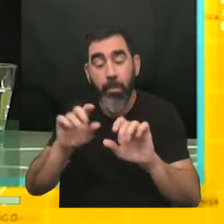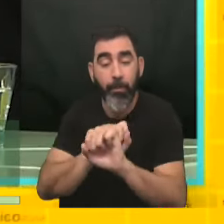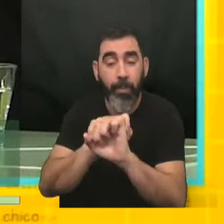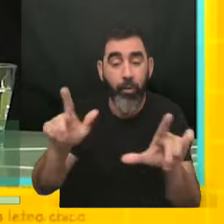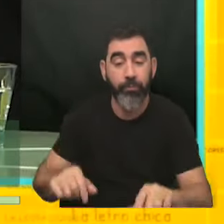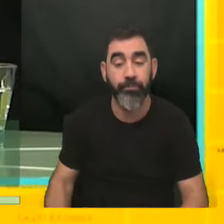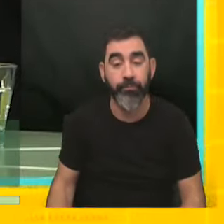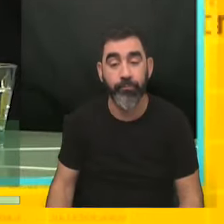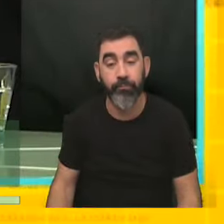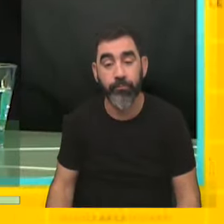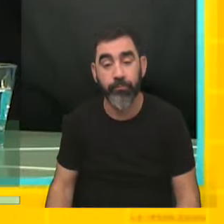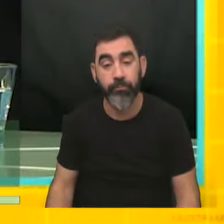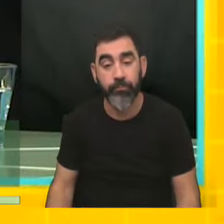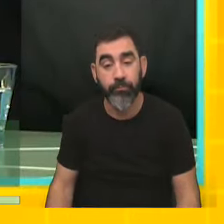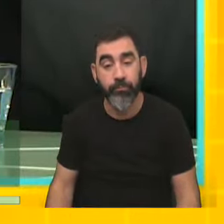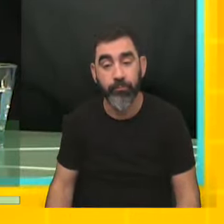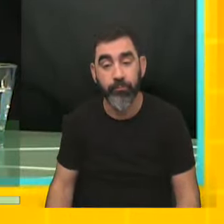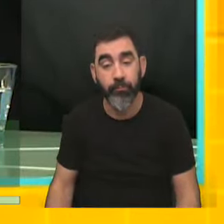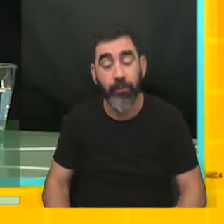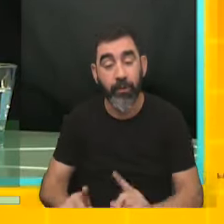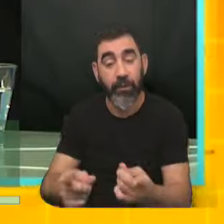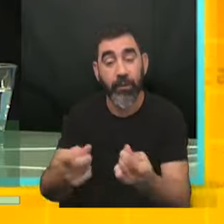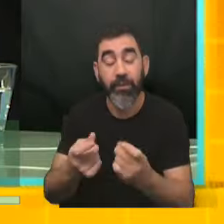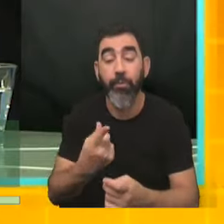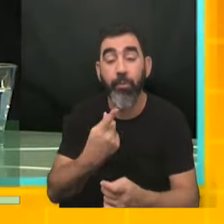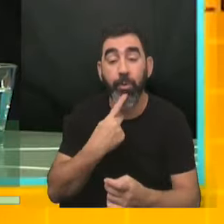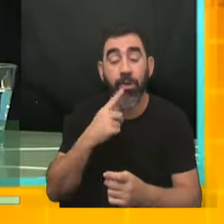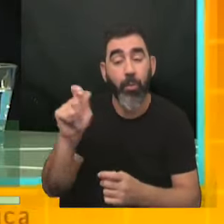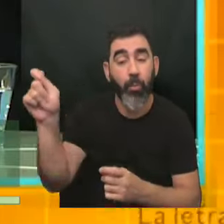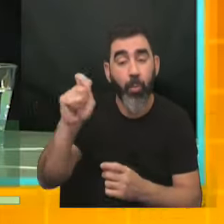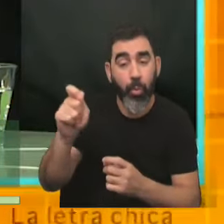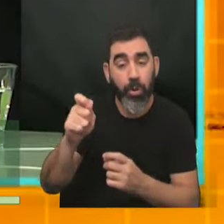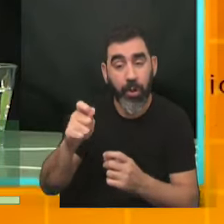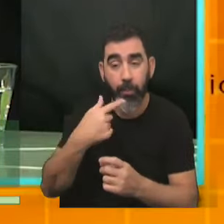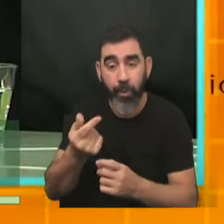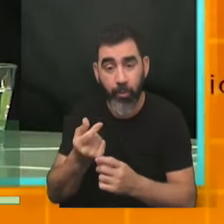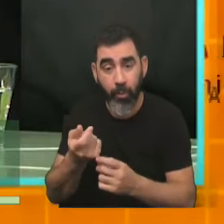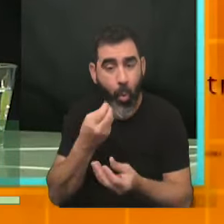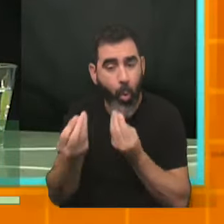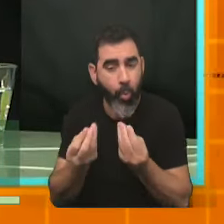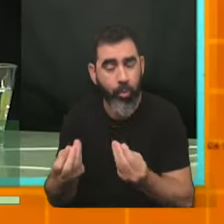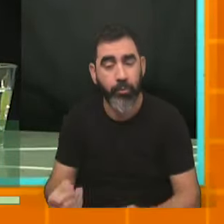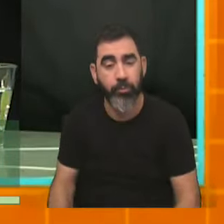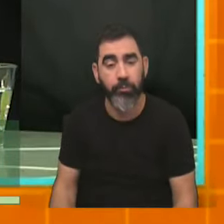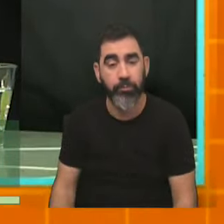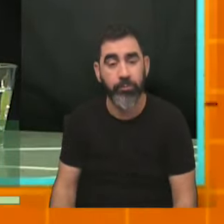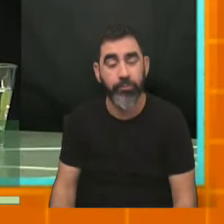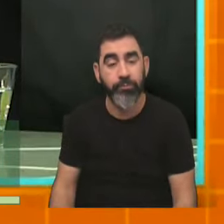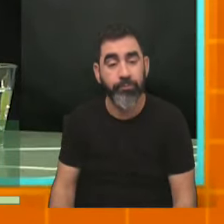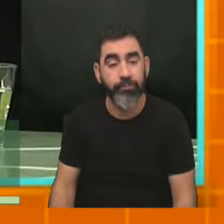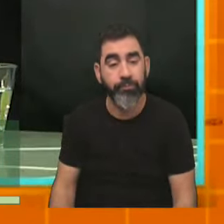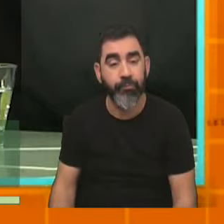para lidiar con estas situaciones eh es necesario implementar políticas públicas redistributivas por ejemplo o cómo cómo se ataca Esto sí